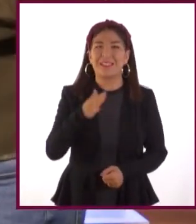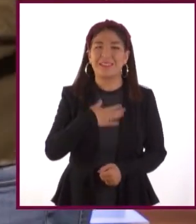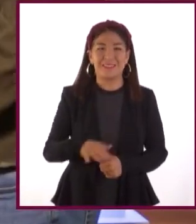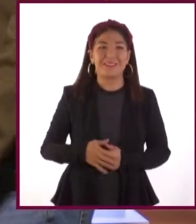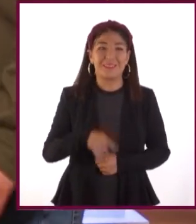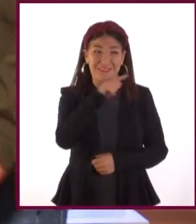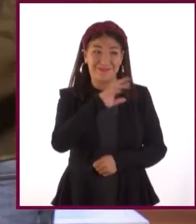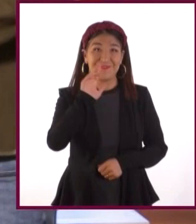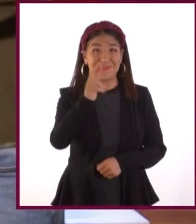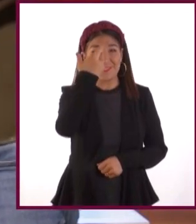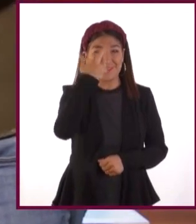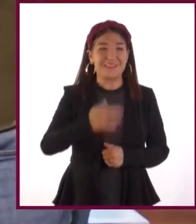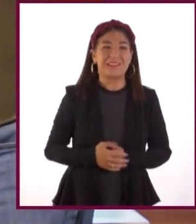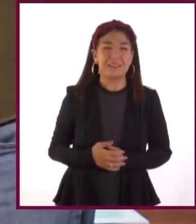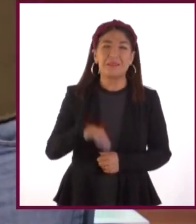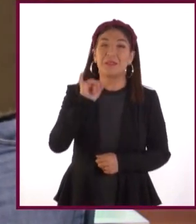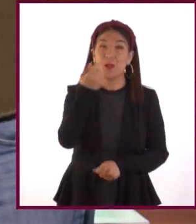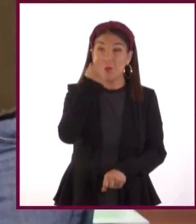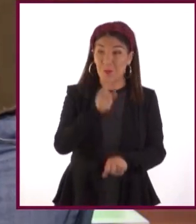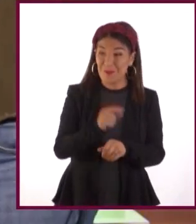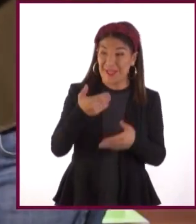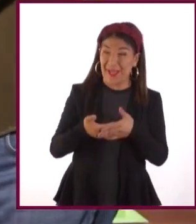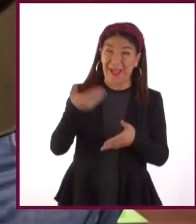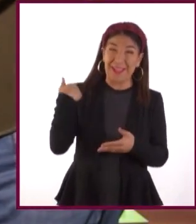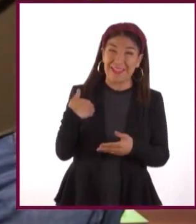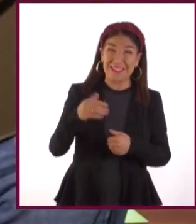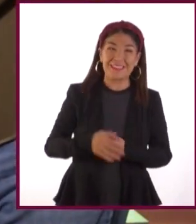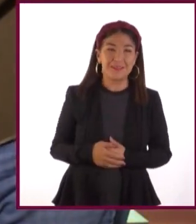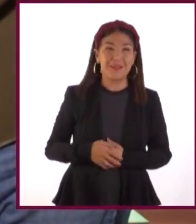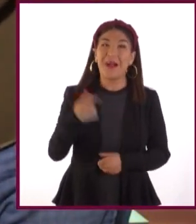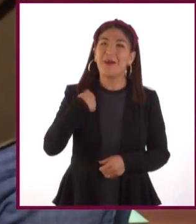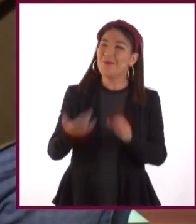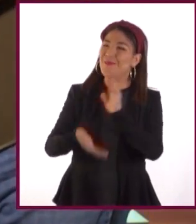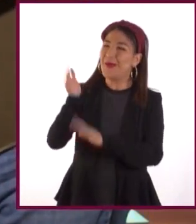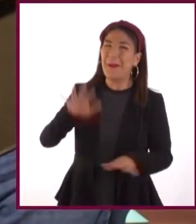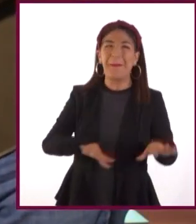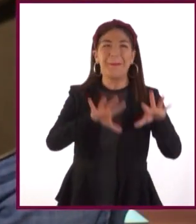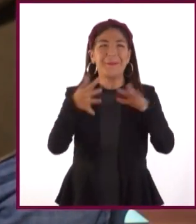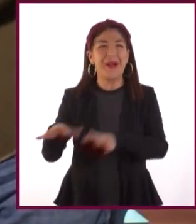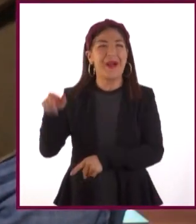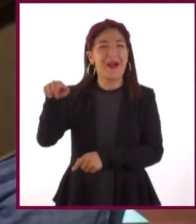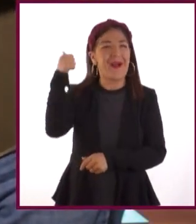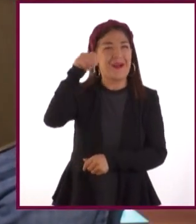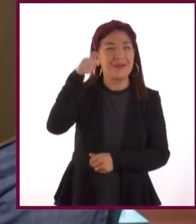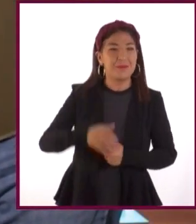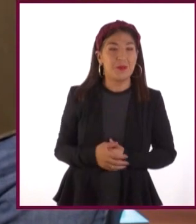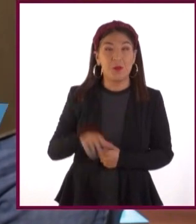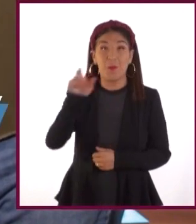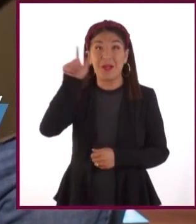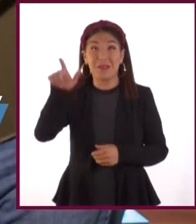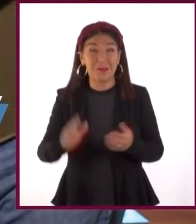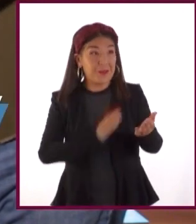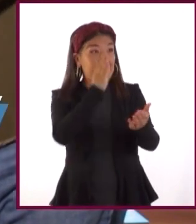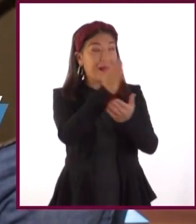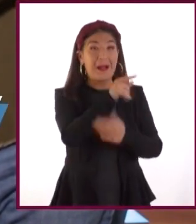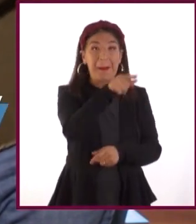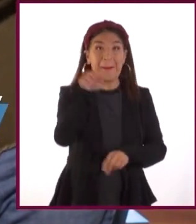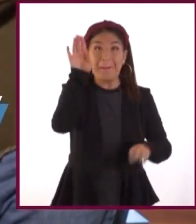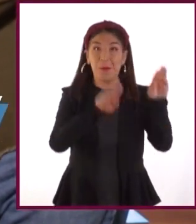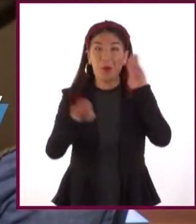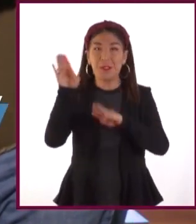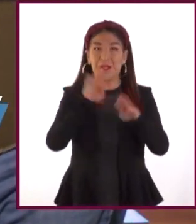Sí, es muy buena esa, Muy ¿no? buena. Pero qué ñoños, Dimara. Súper ñoños, la verdad. Pero qué bonito día, ¿no? Muy divertido.